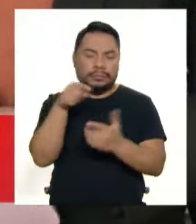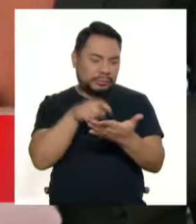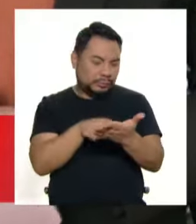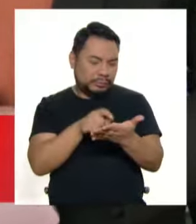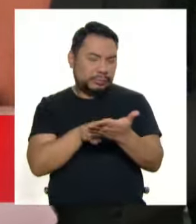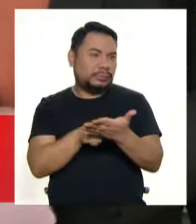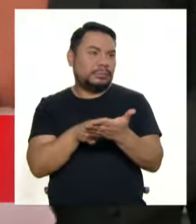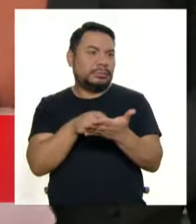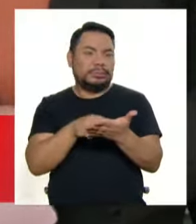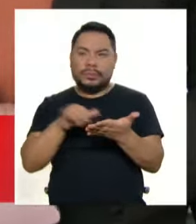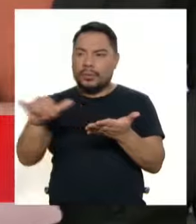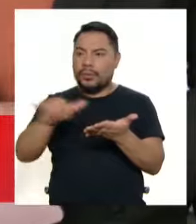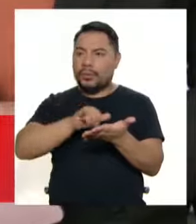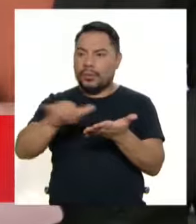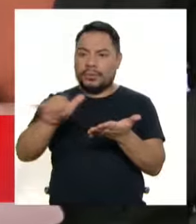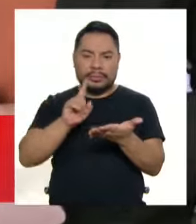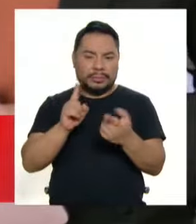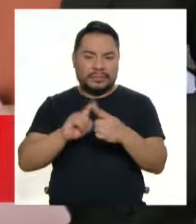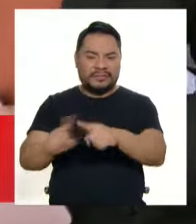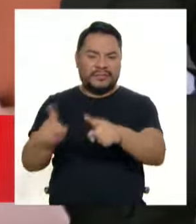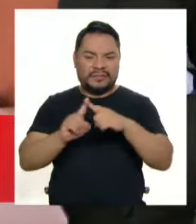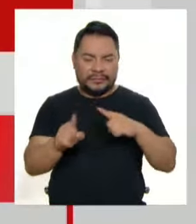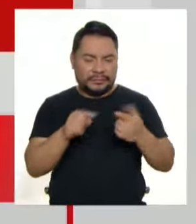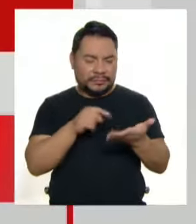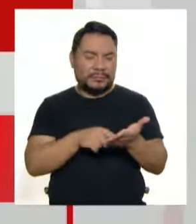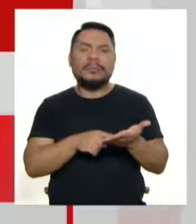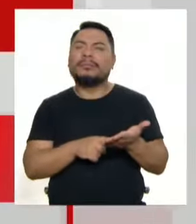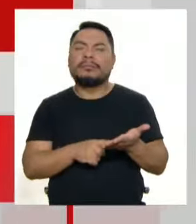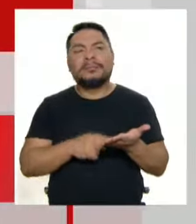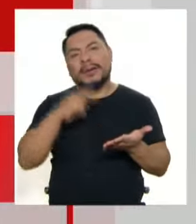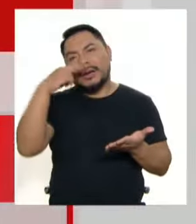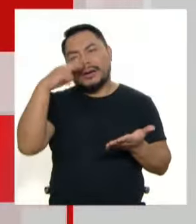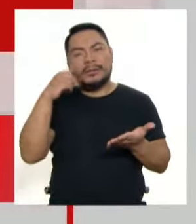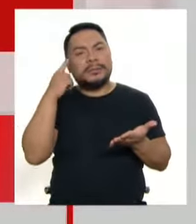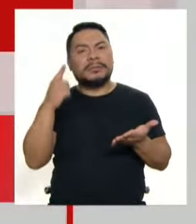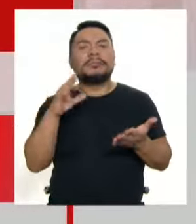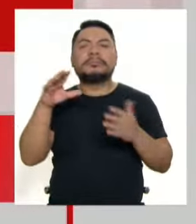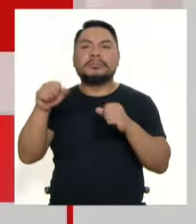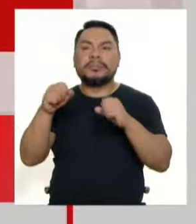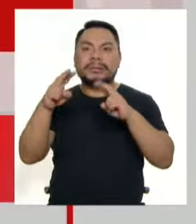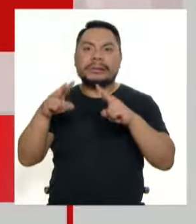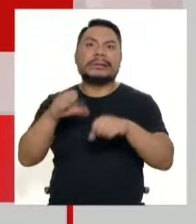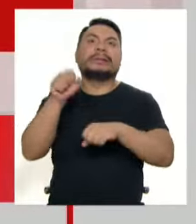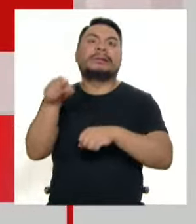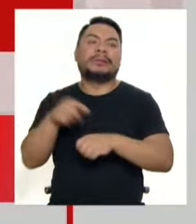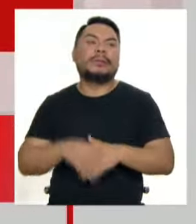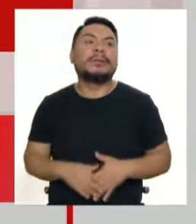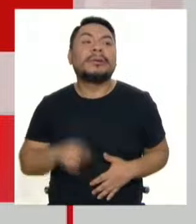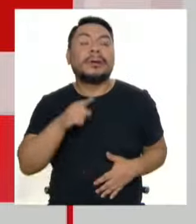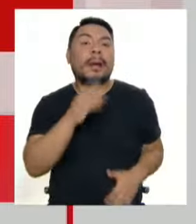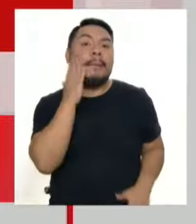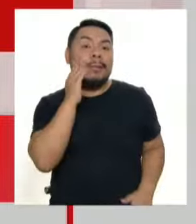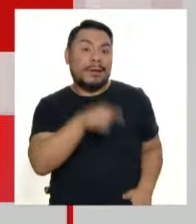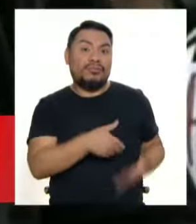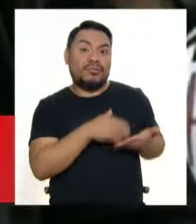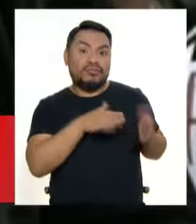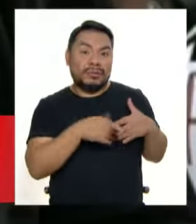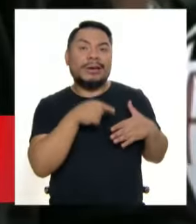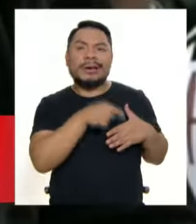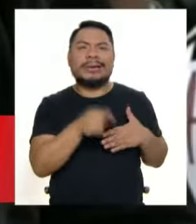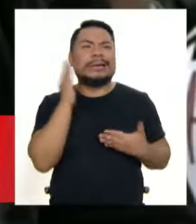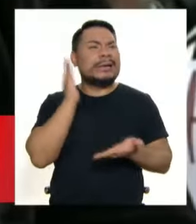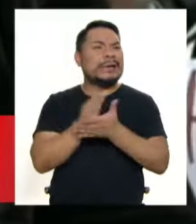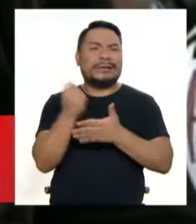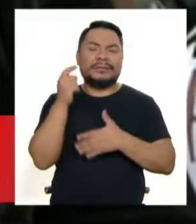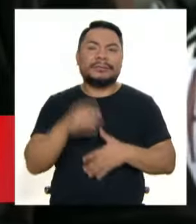características faciales no eran las mismas, entonces causó sospecha. La madre de la niña exige la máxima sanción.